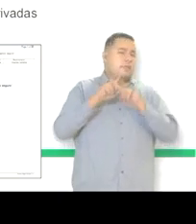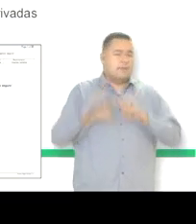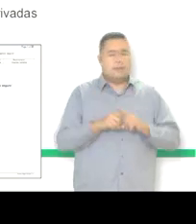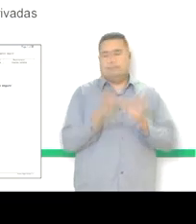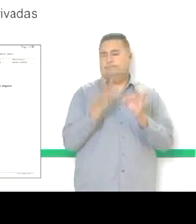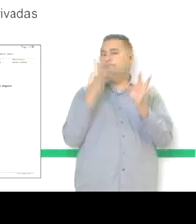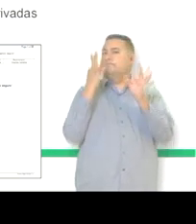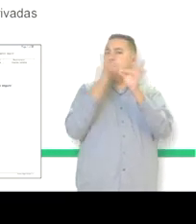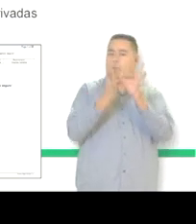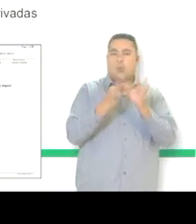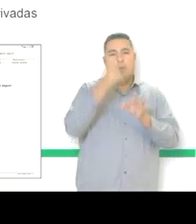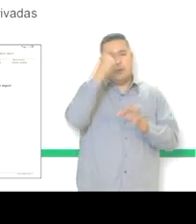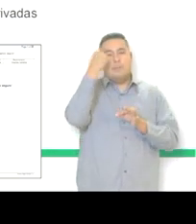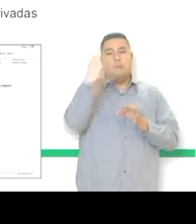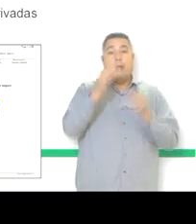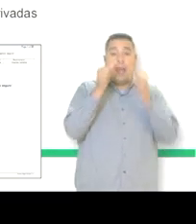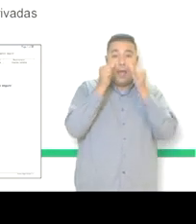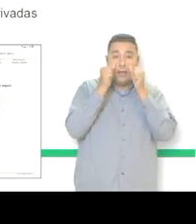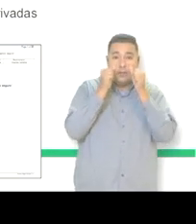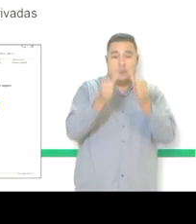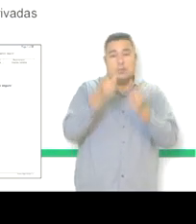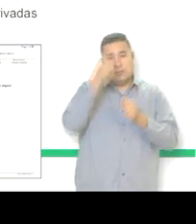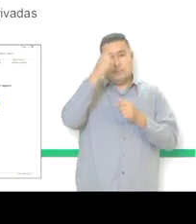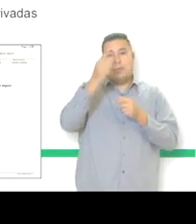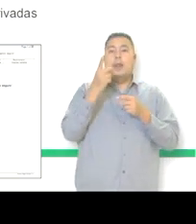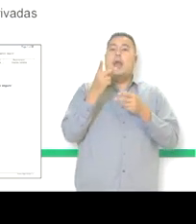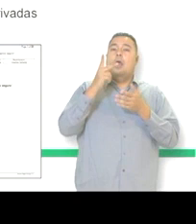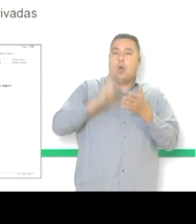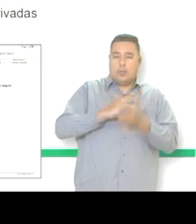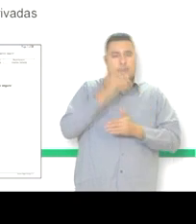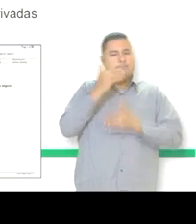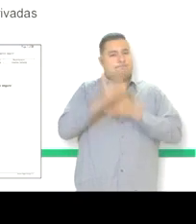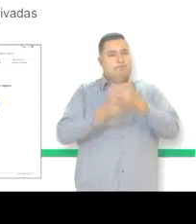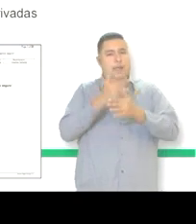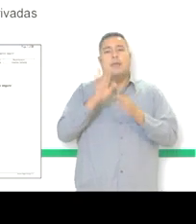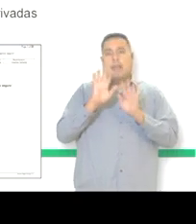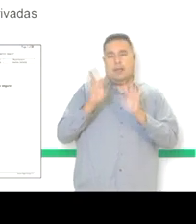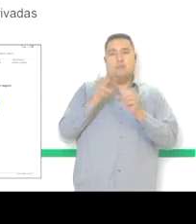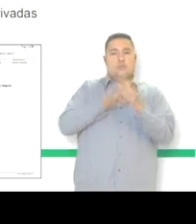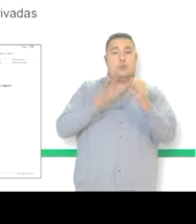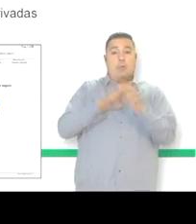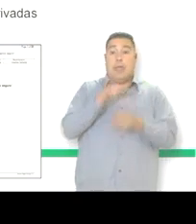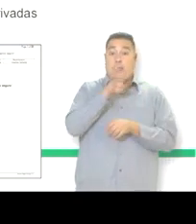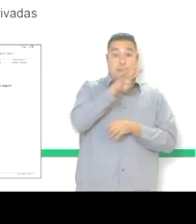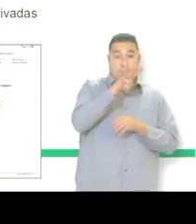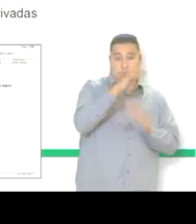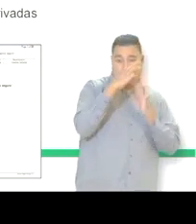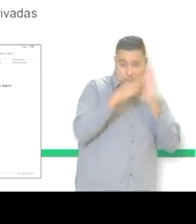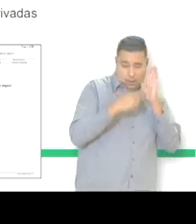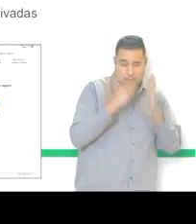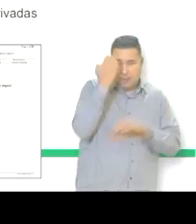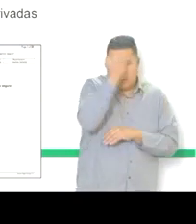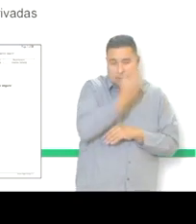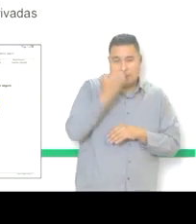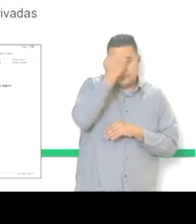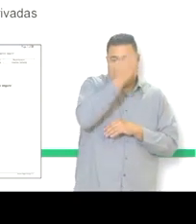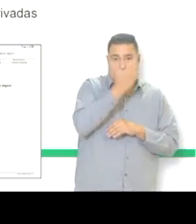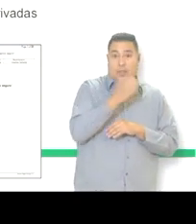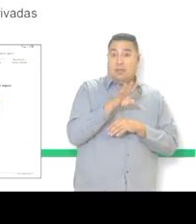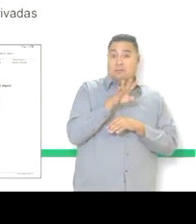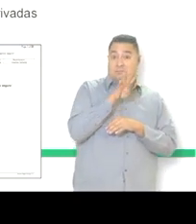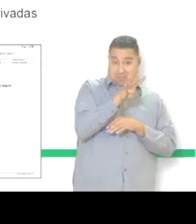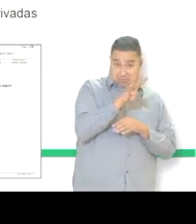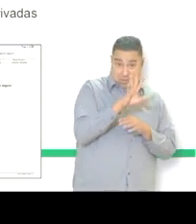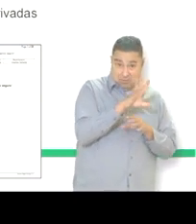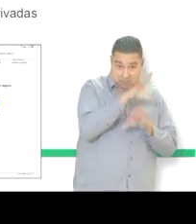muy específicos para la atención y el regreso escalonado. Se han revisado un total de 19 protocolos, no quiere decir que solamente